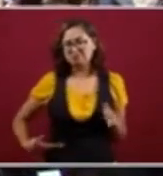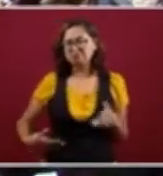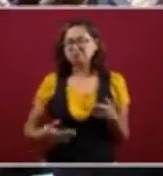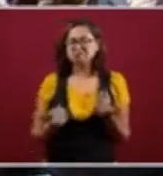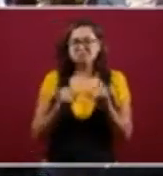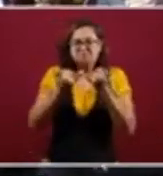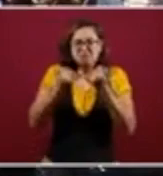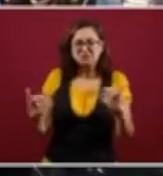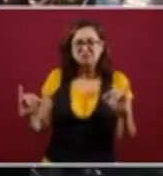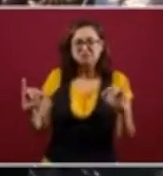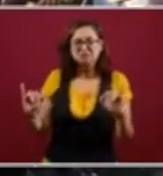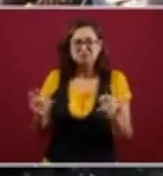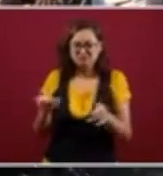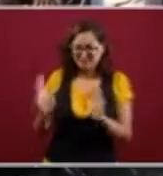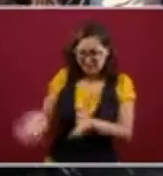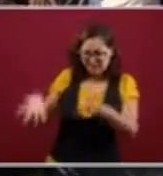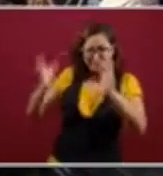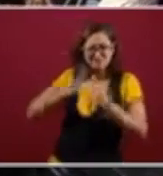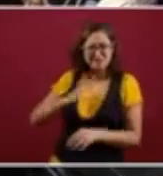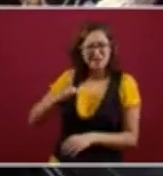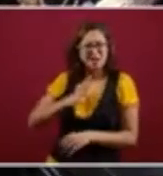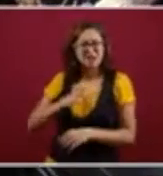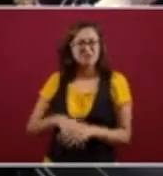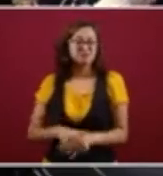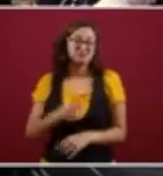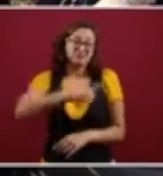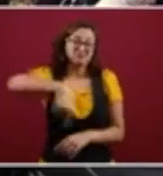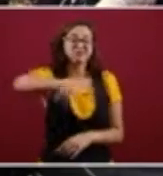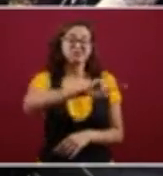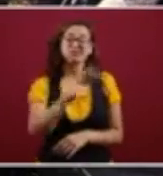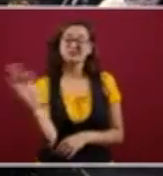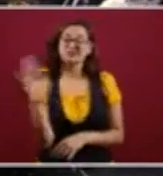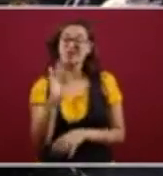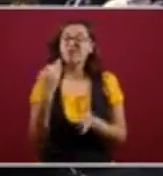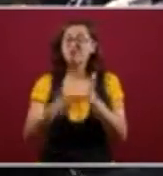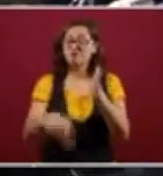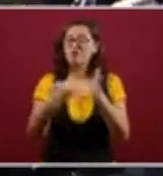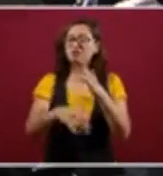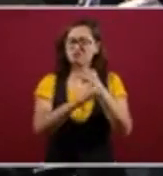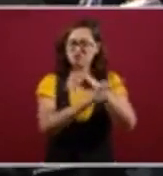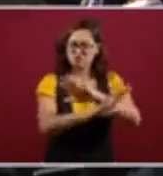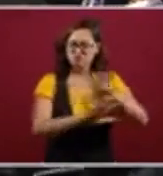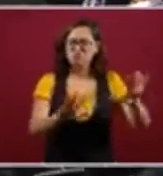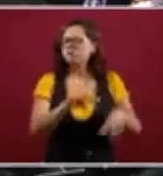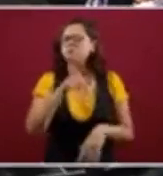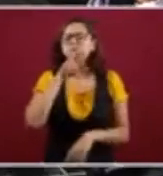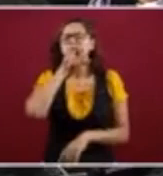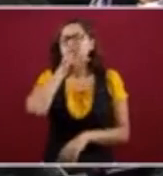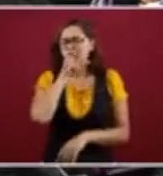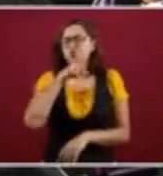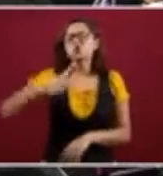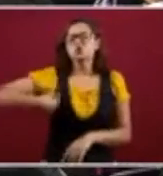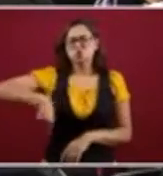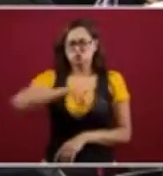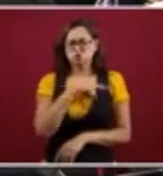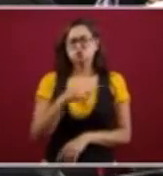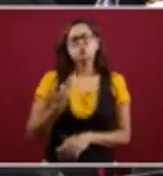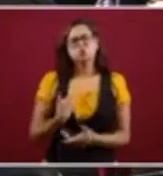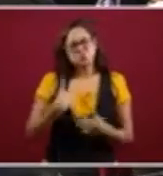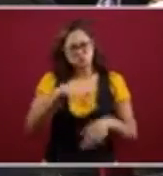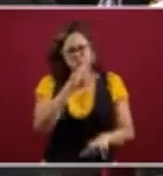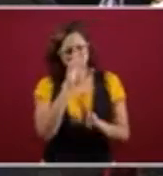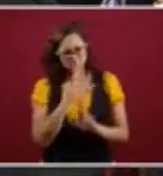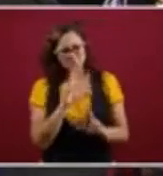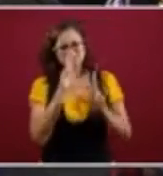Entonces es falta de información, pero de todas maneras nosotros vamos a actuar de manera muy respetuosa, en